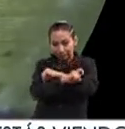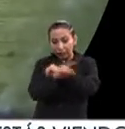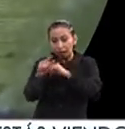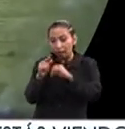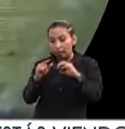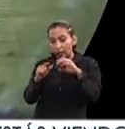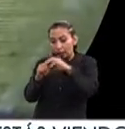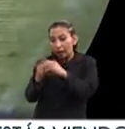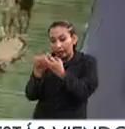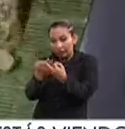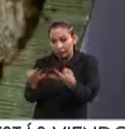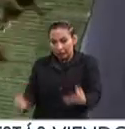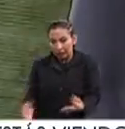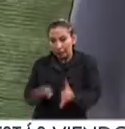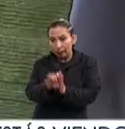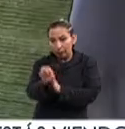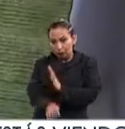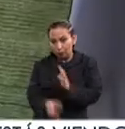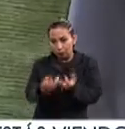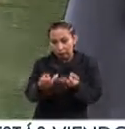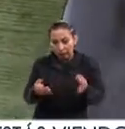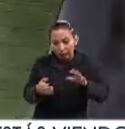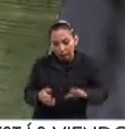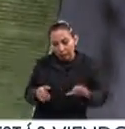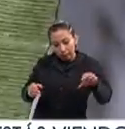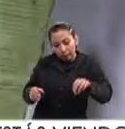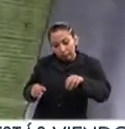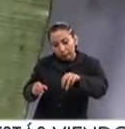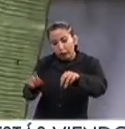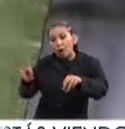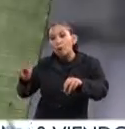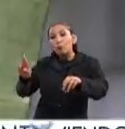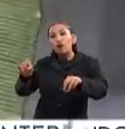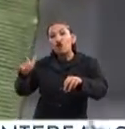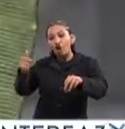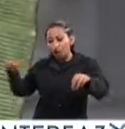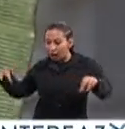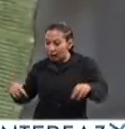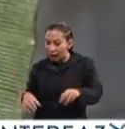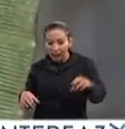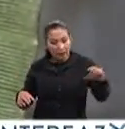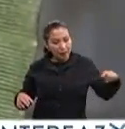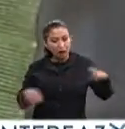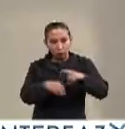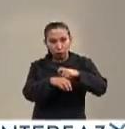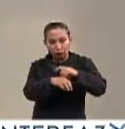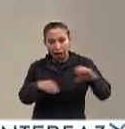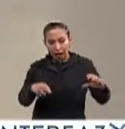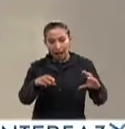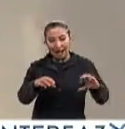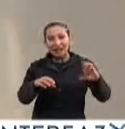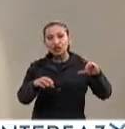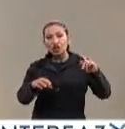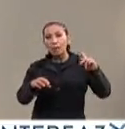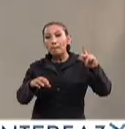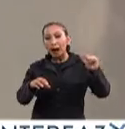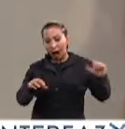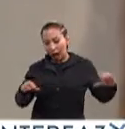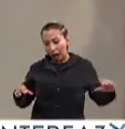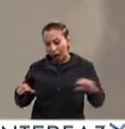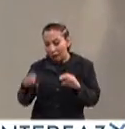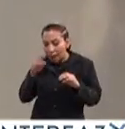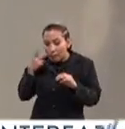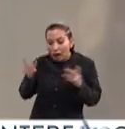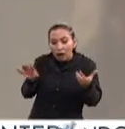se pone en arenas como estas, se colocan pulgones y se coloca la larva de la crisopa para ver